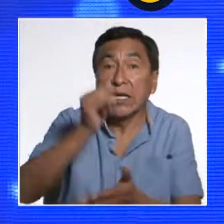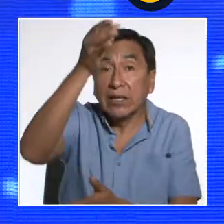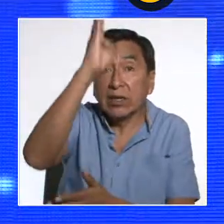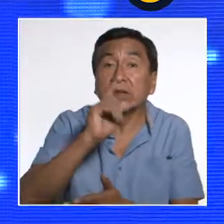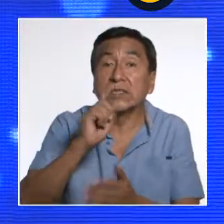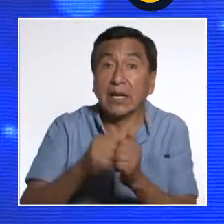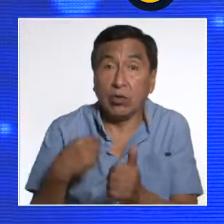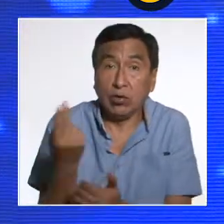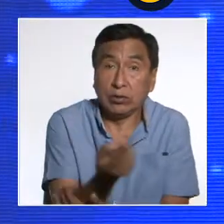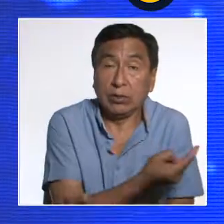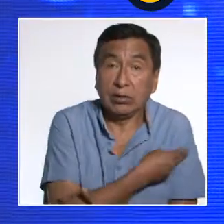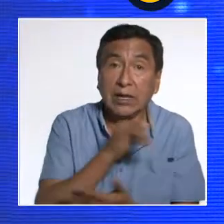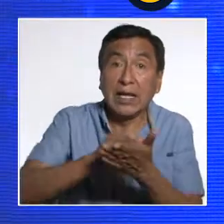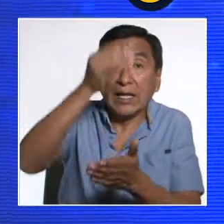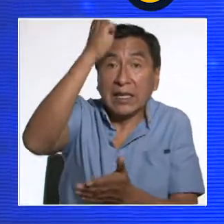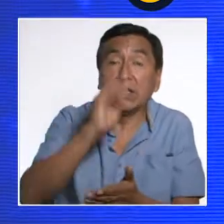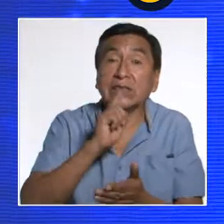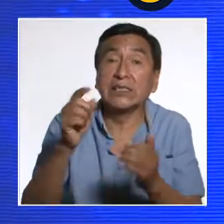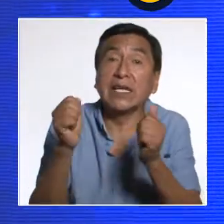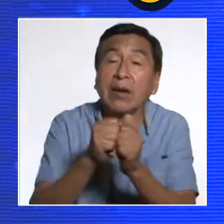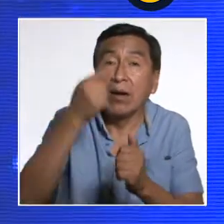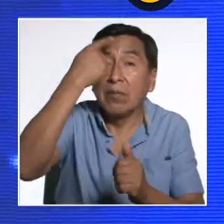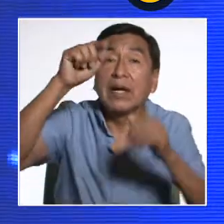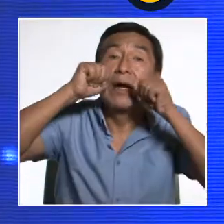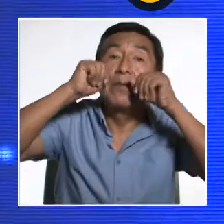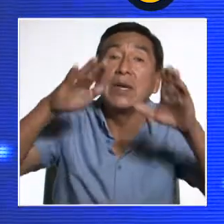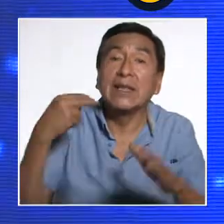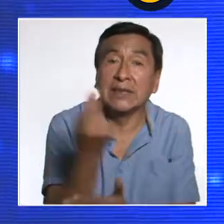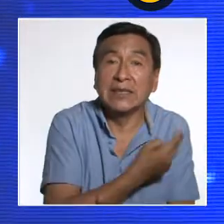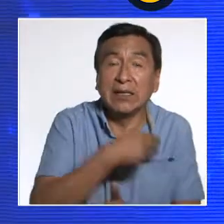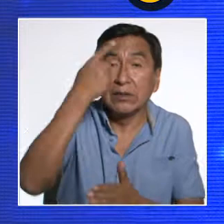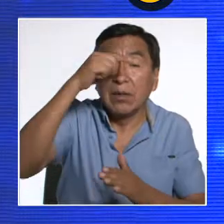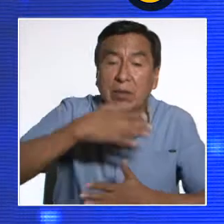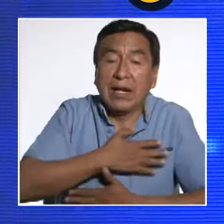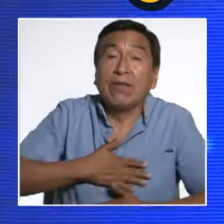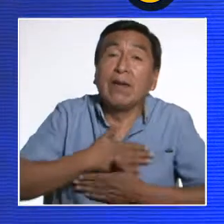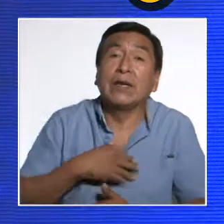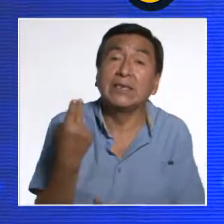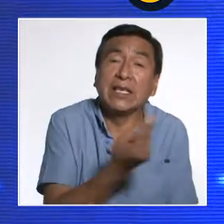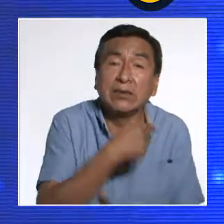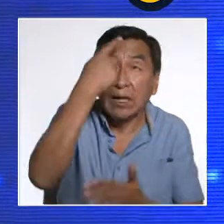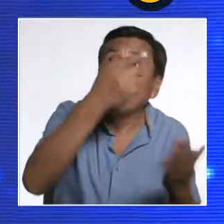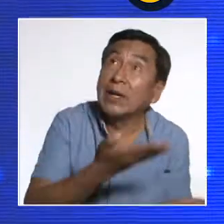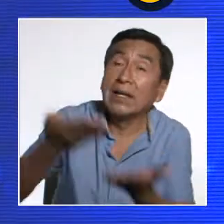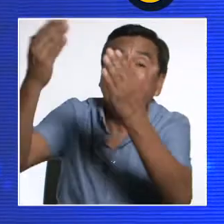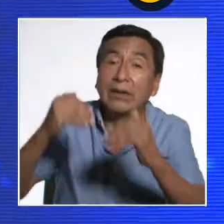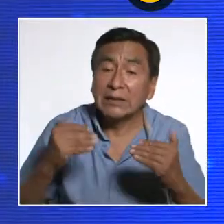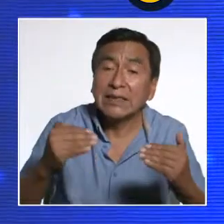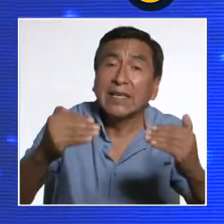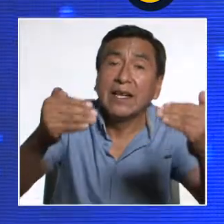está con nosotros, que Dios está para bendecirnos, para favorecernos, para llevarnos hacia